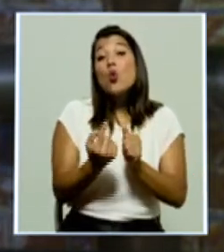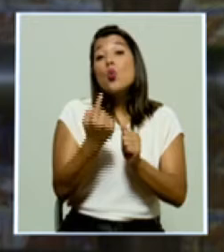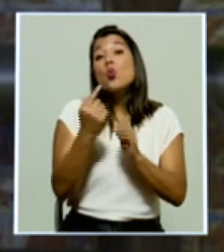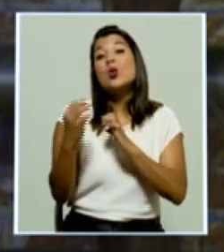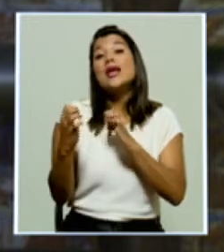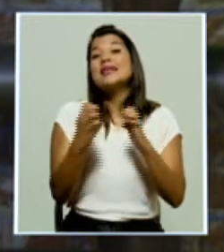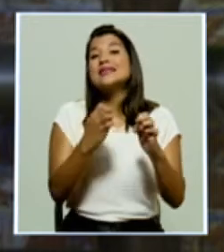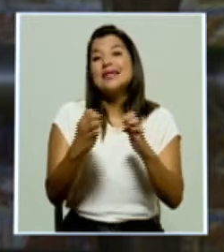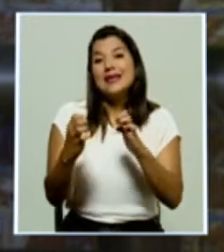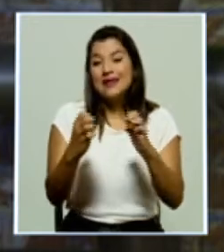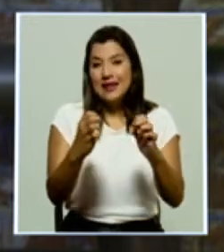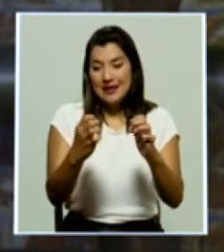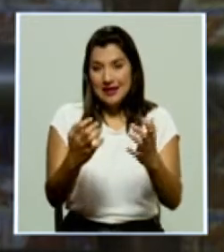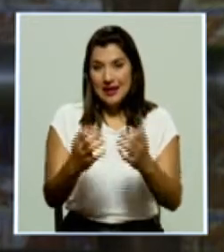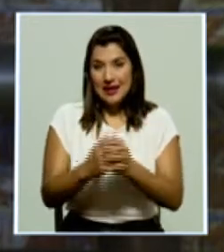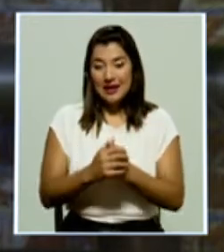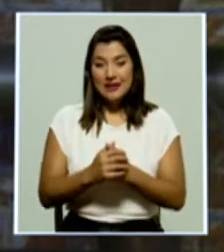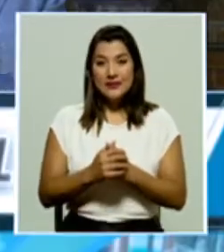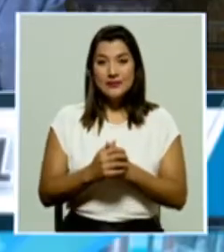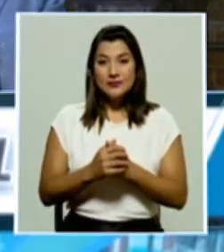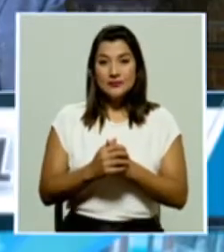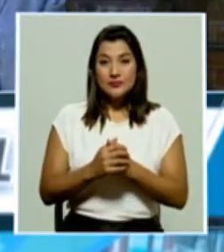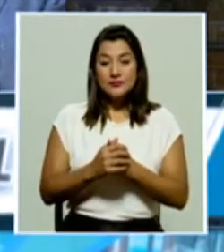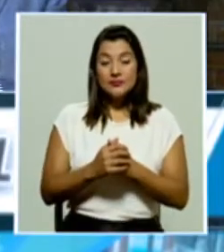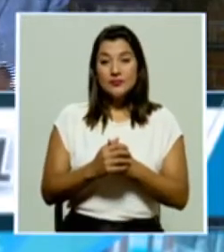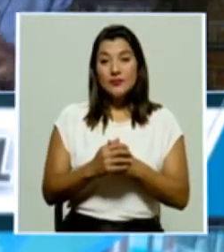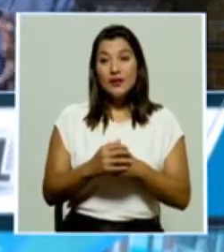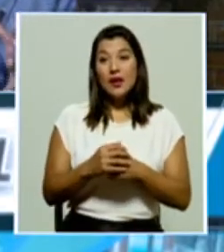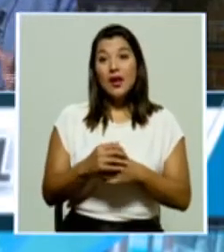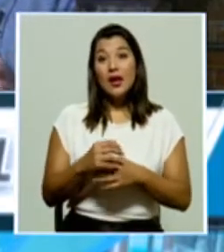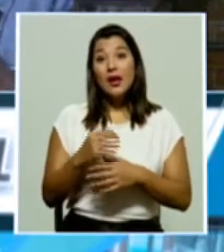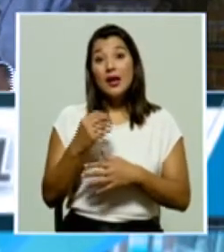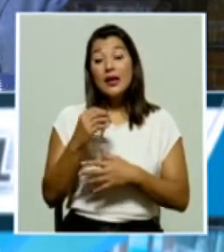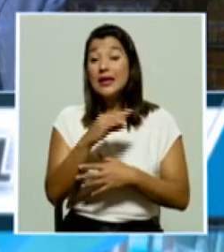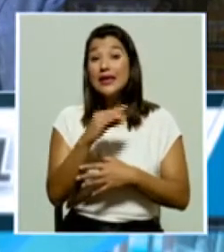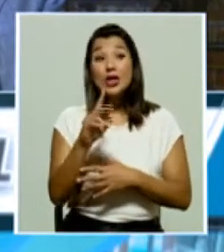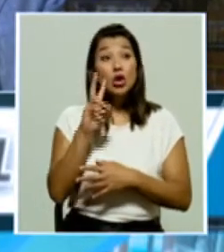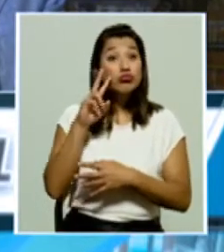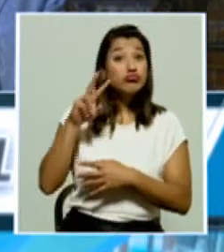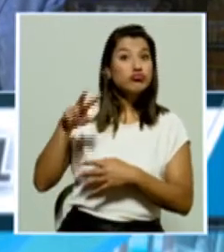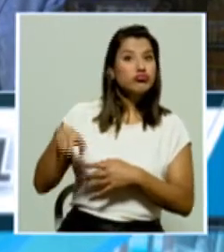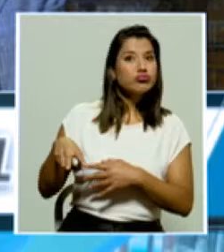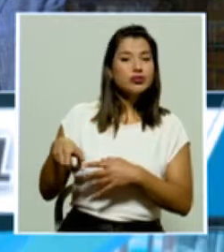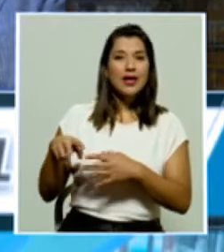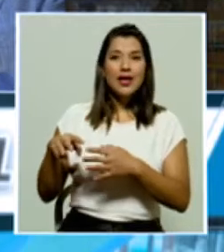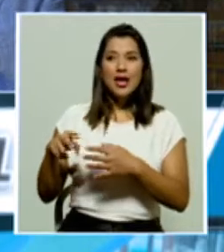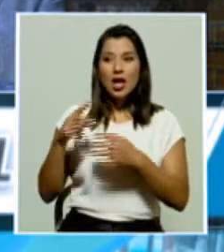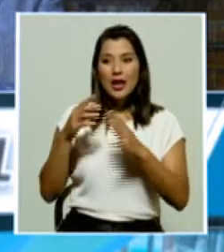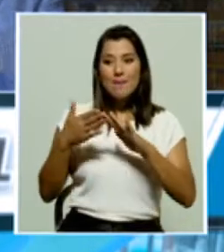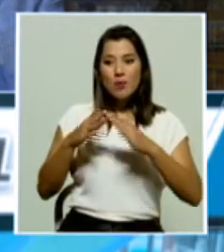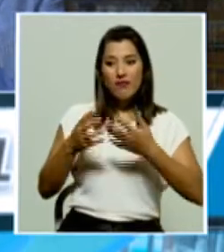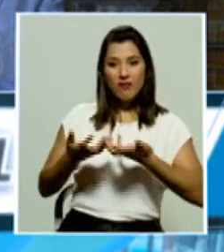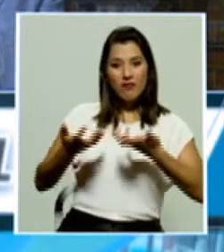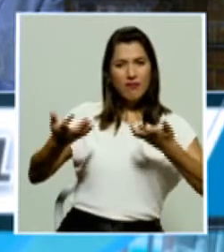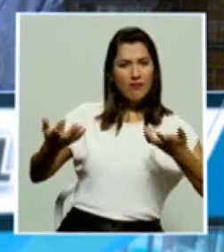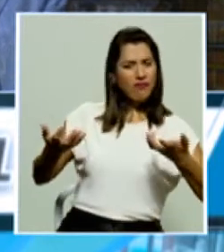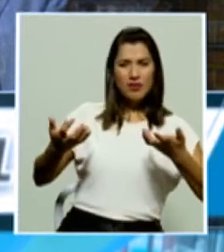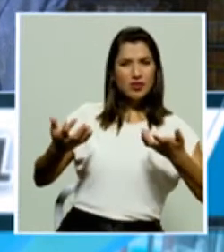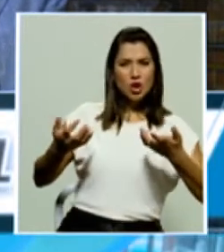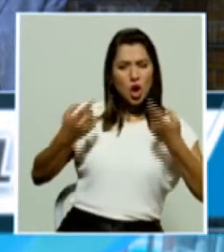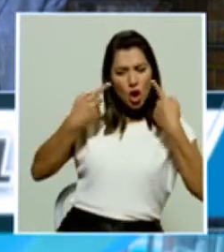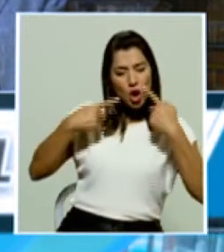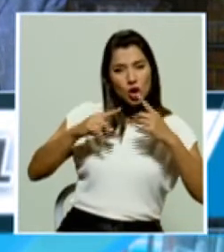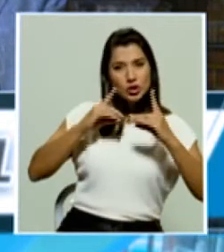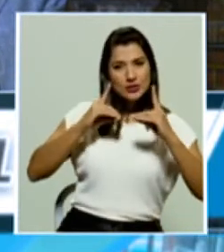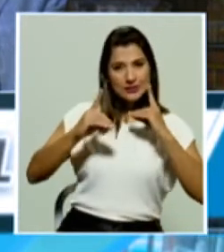de polarización por parte de los sectores dominantes de la Asamblea Legislativa e incluso del